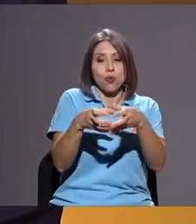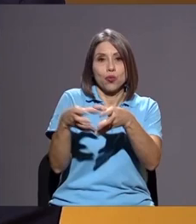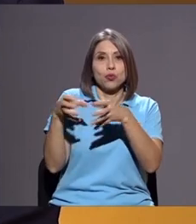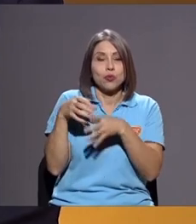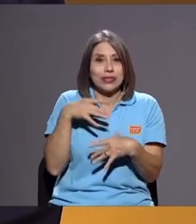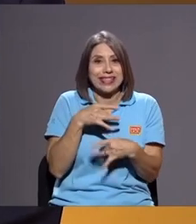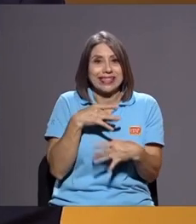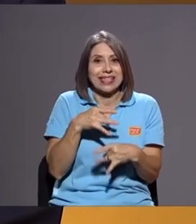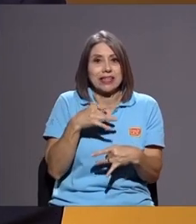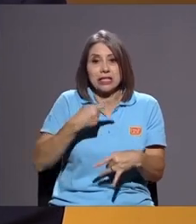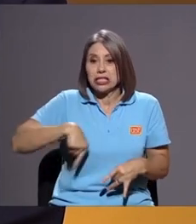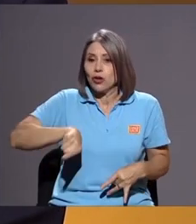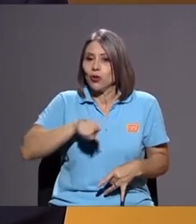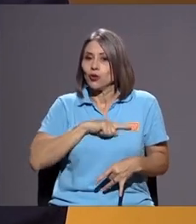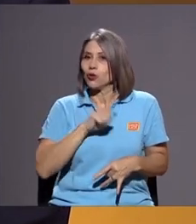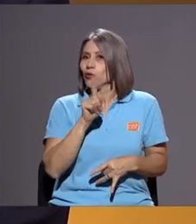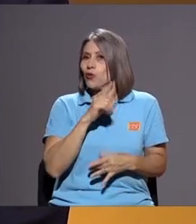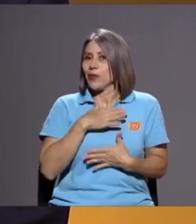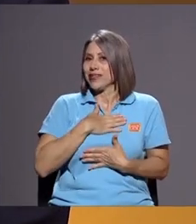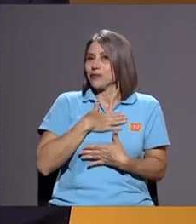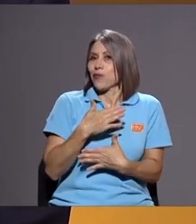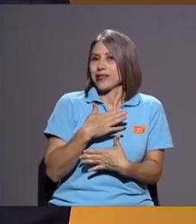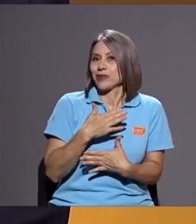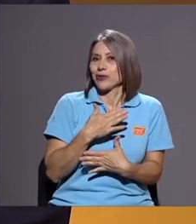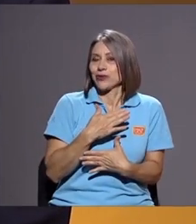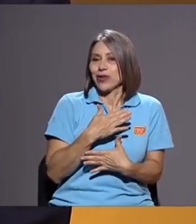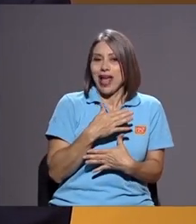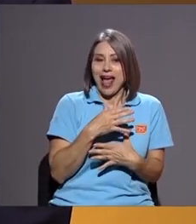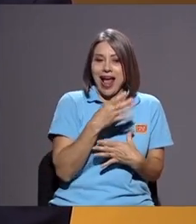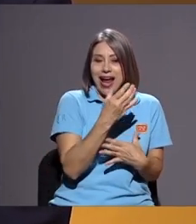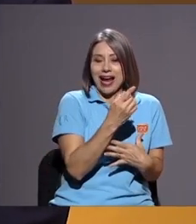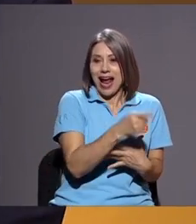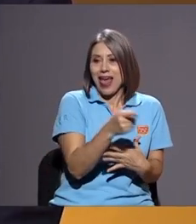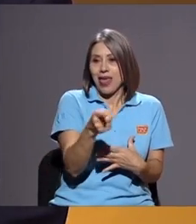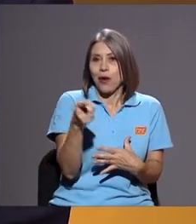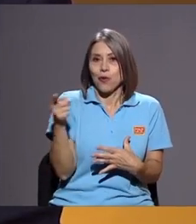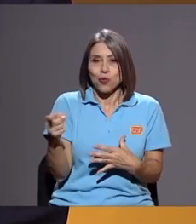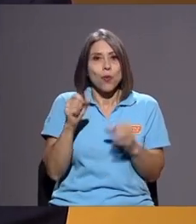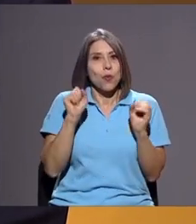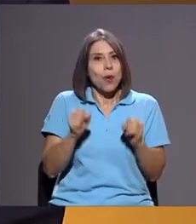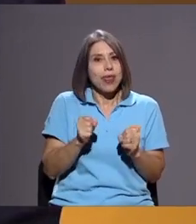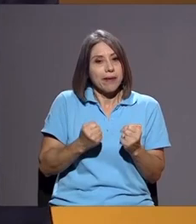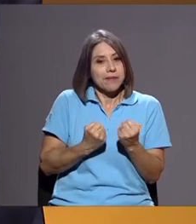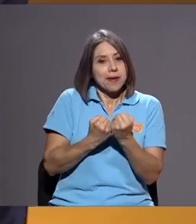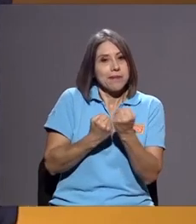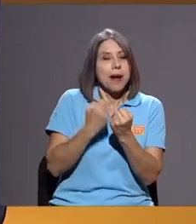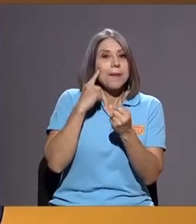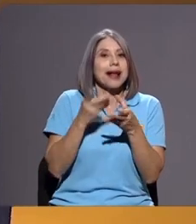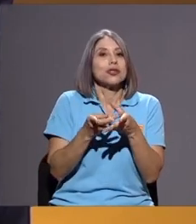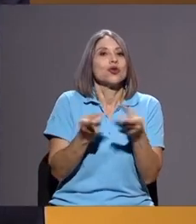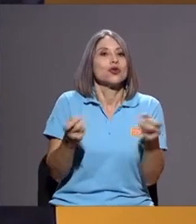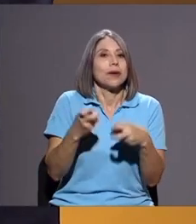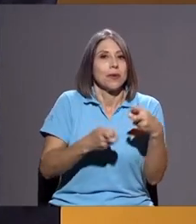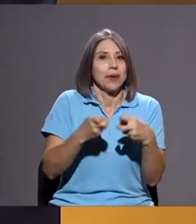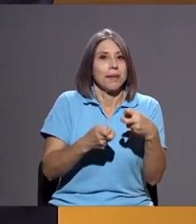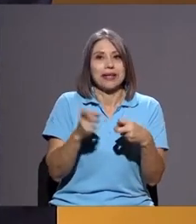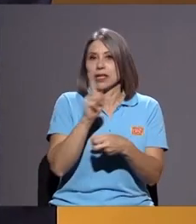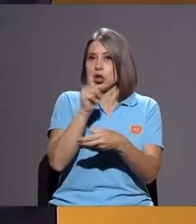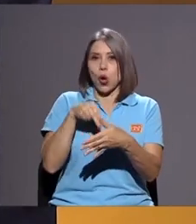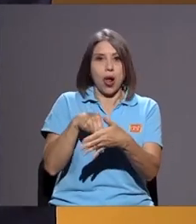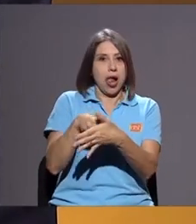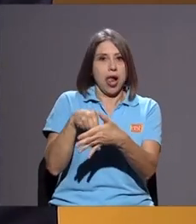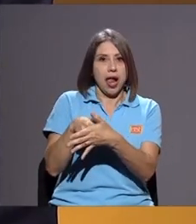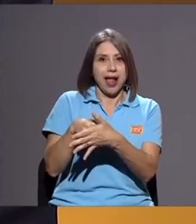no estamos dispuestos a poner cada uno nuestro grano de arena para solucionar los problemas y no para impedir que se solucionen qué es lo que